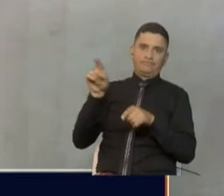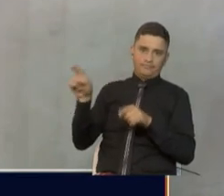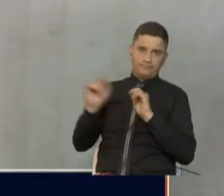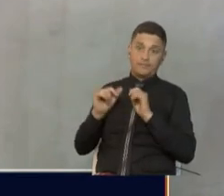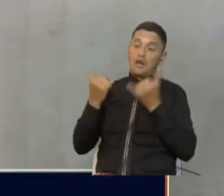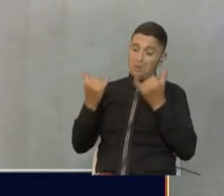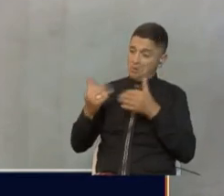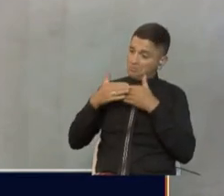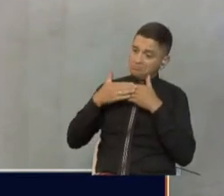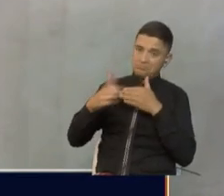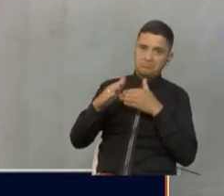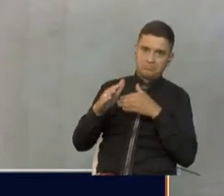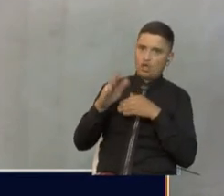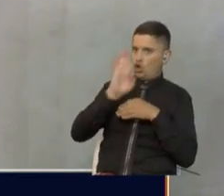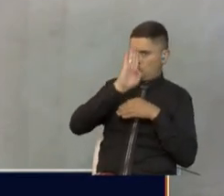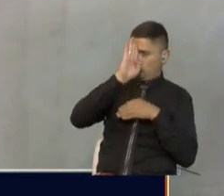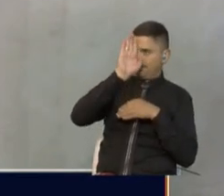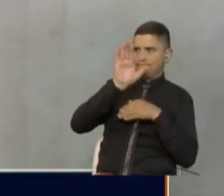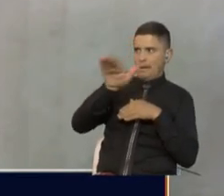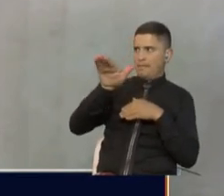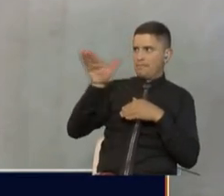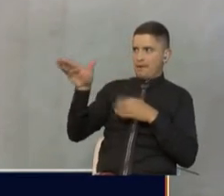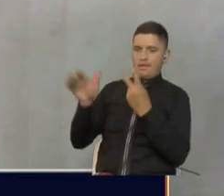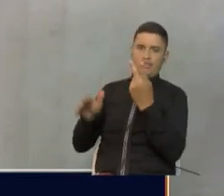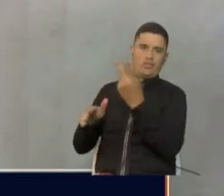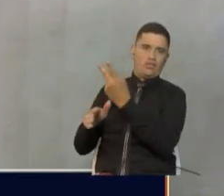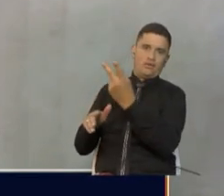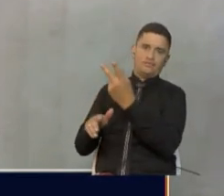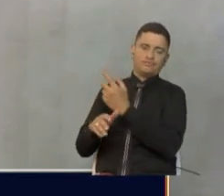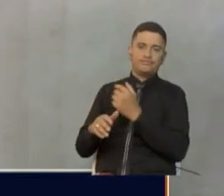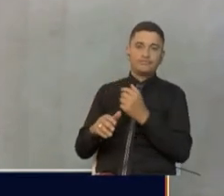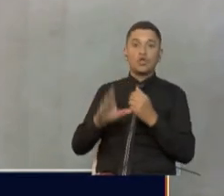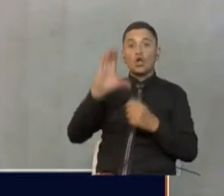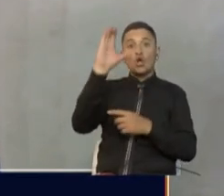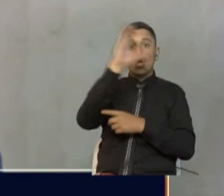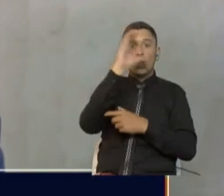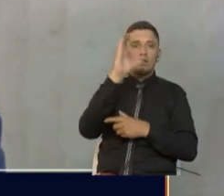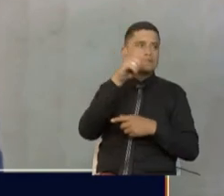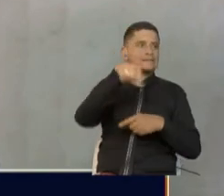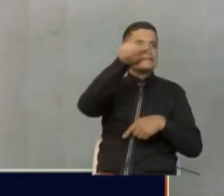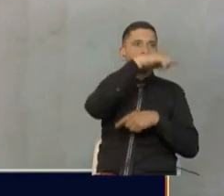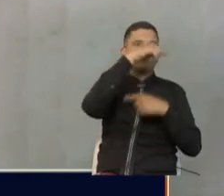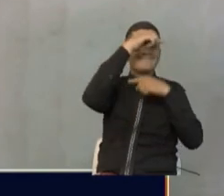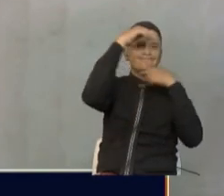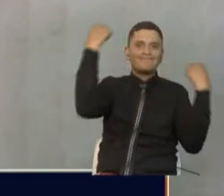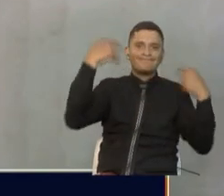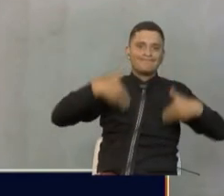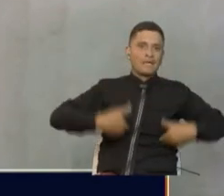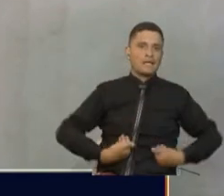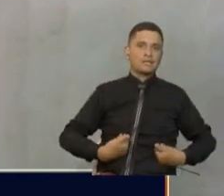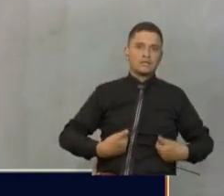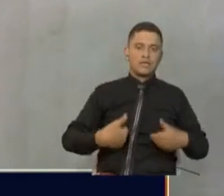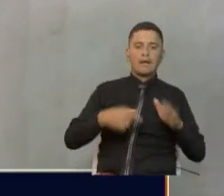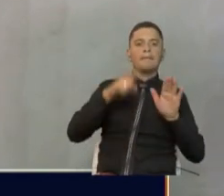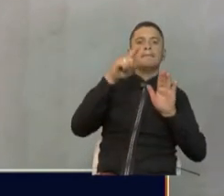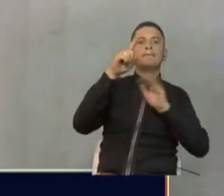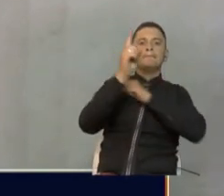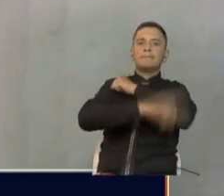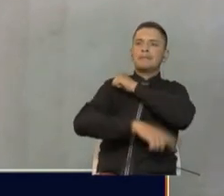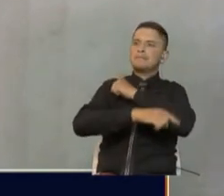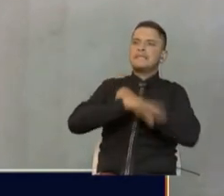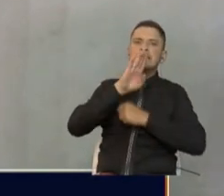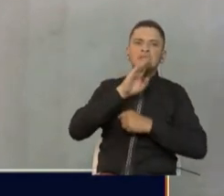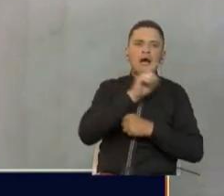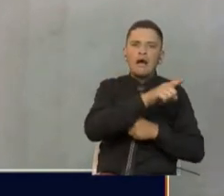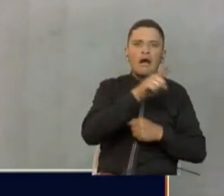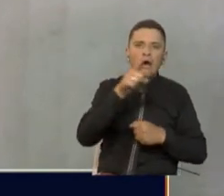aquí en adelante. Porque creo que Colombia se cansó de escuchar cuáles eran sus infracciones, quiénes las